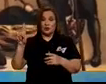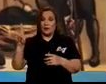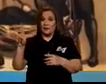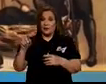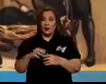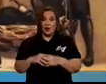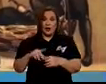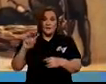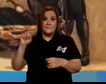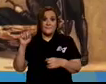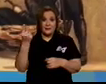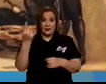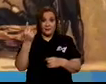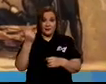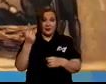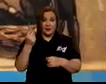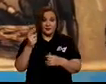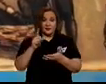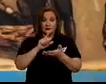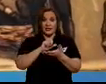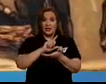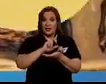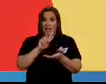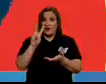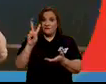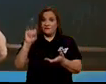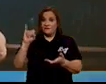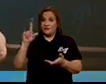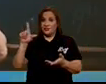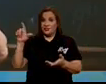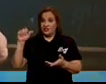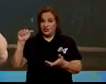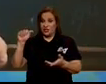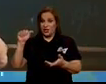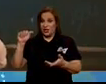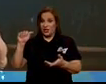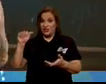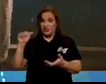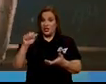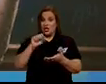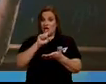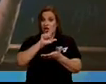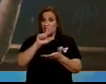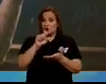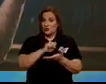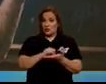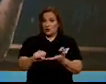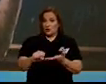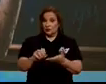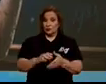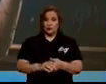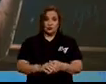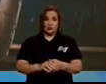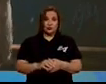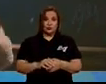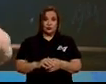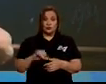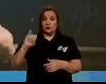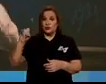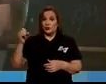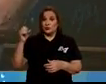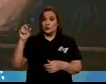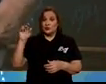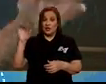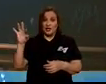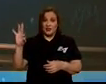primera vez la emancipación del gobierno español. José de Fábrega manda por mar, urgentemente